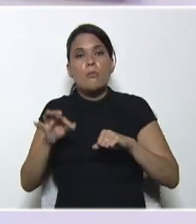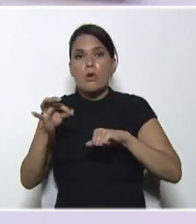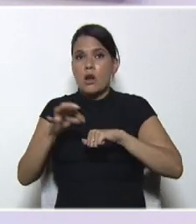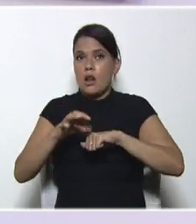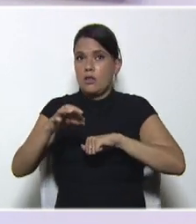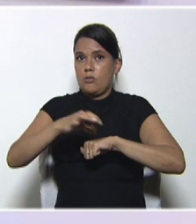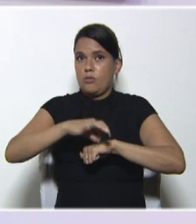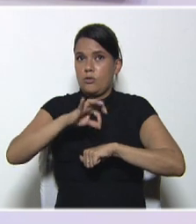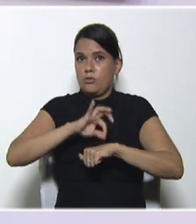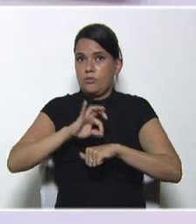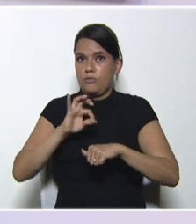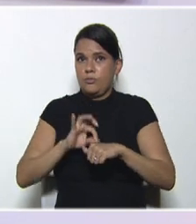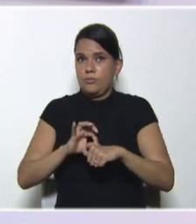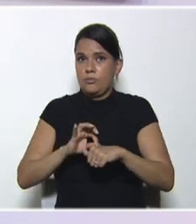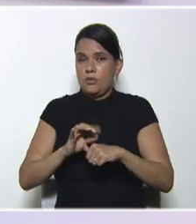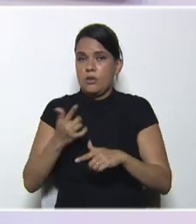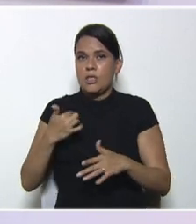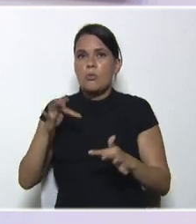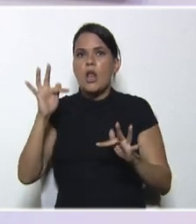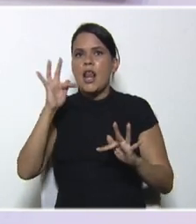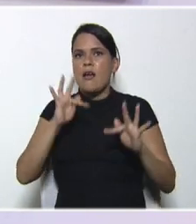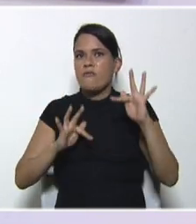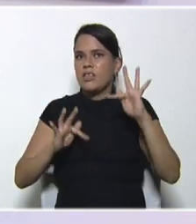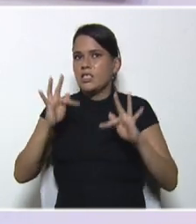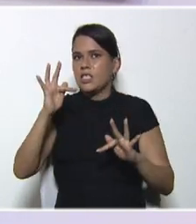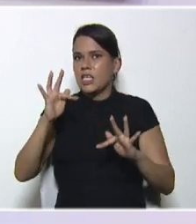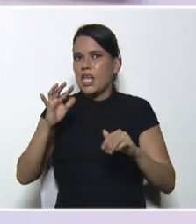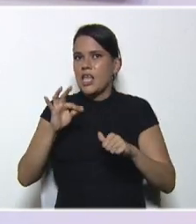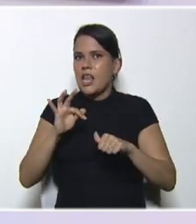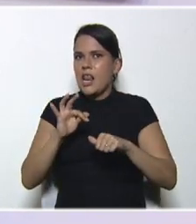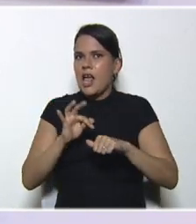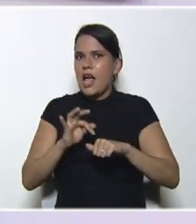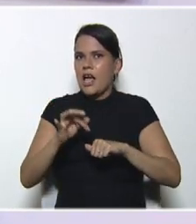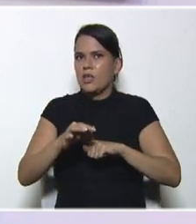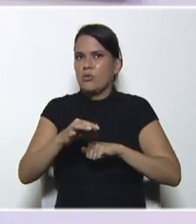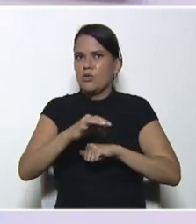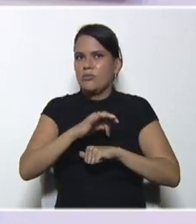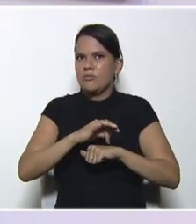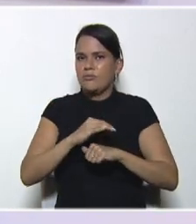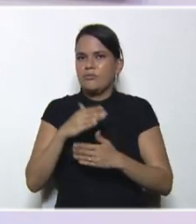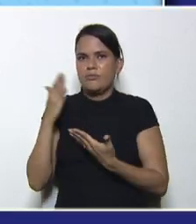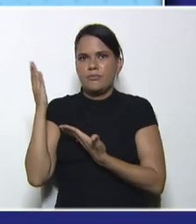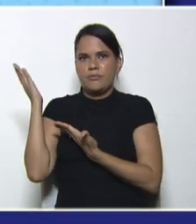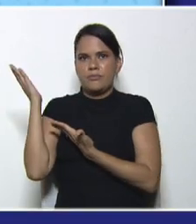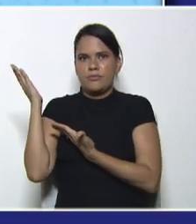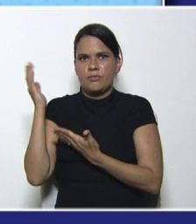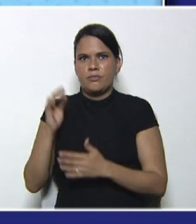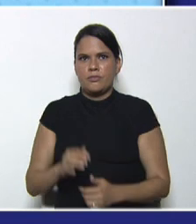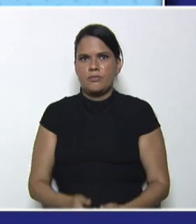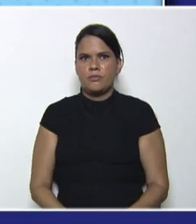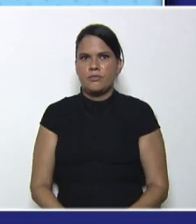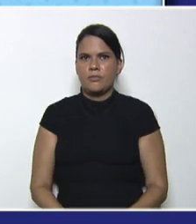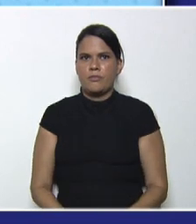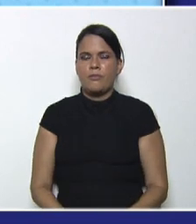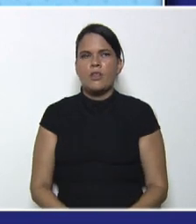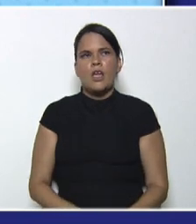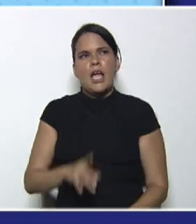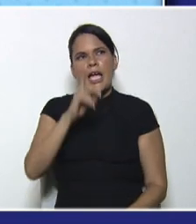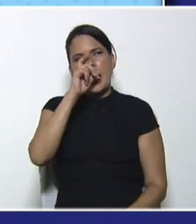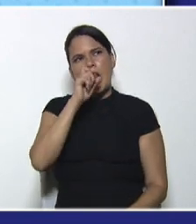tenemos la física del átomo. Tenemos varios modelos, en este caso les presento el modelo de Dalton en el